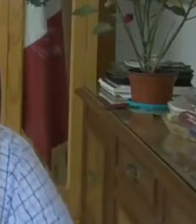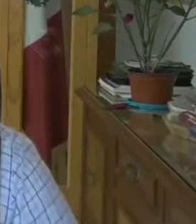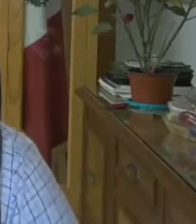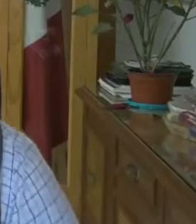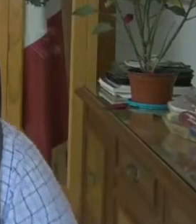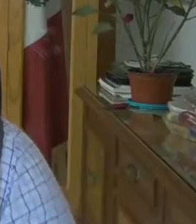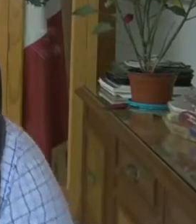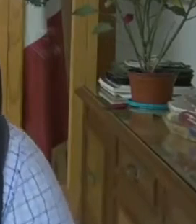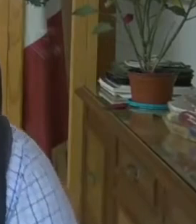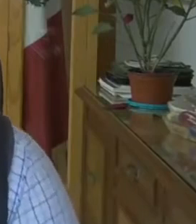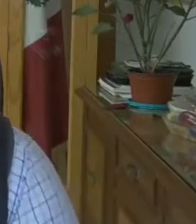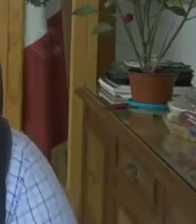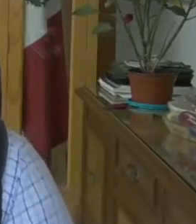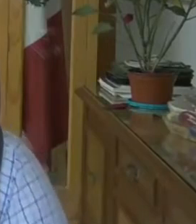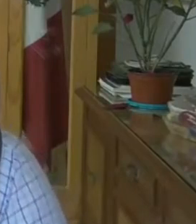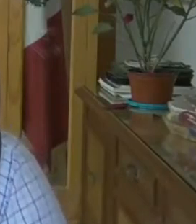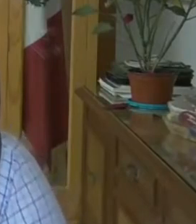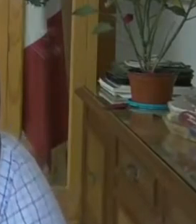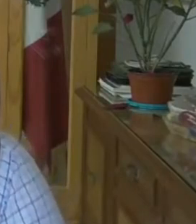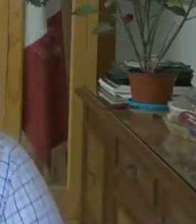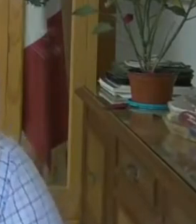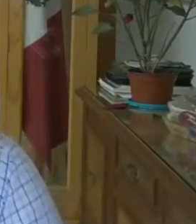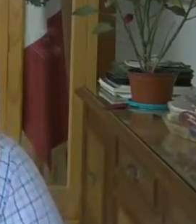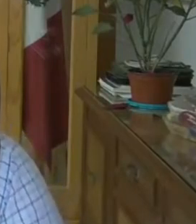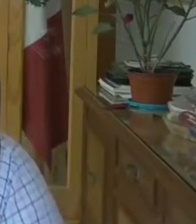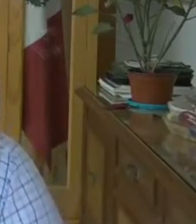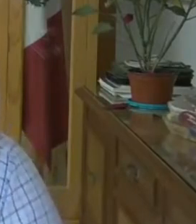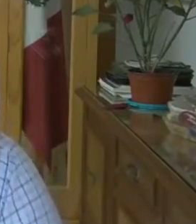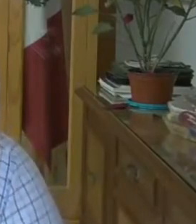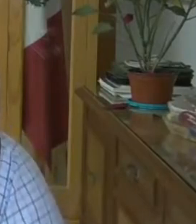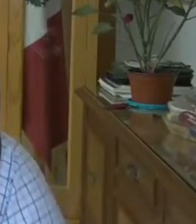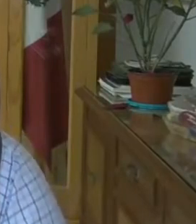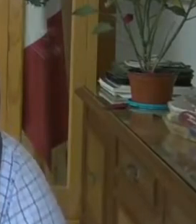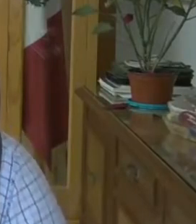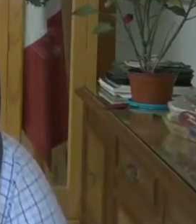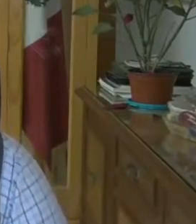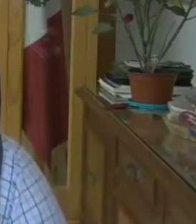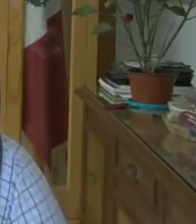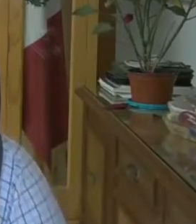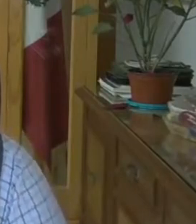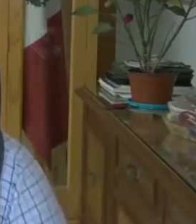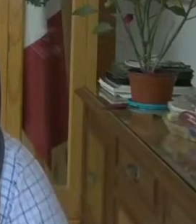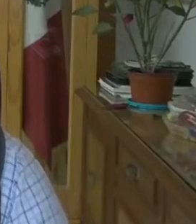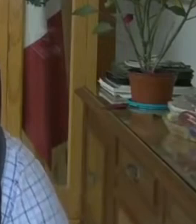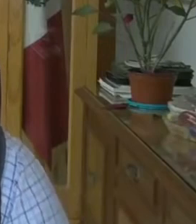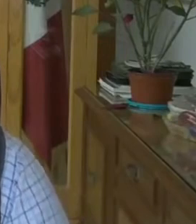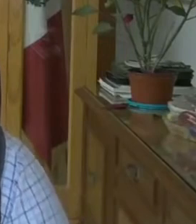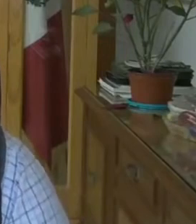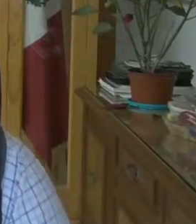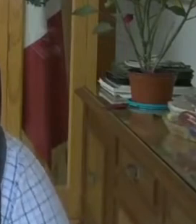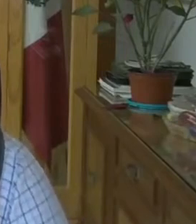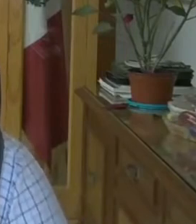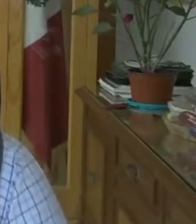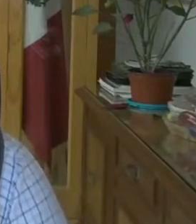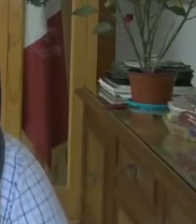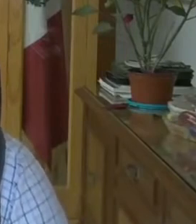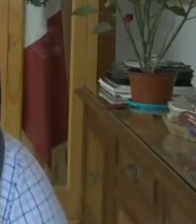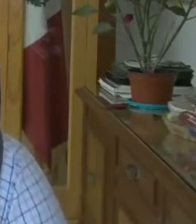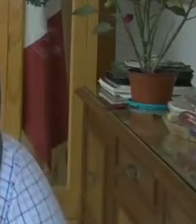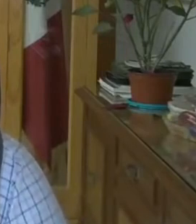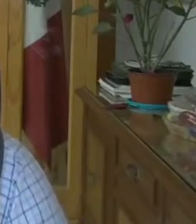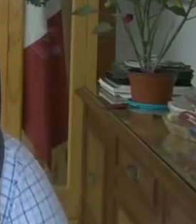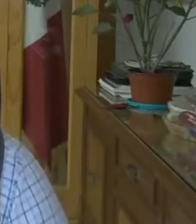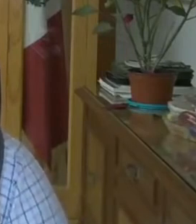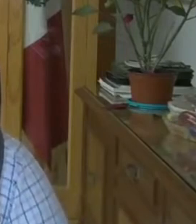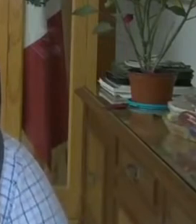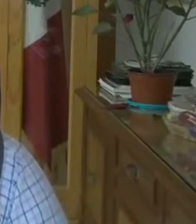las autoridades sanitarias de los diferentes niveles de gobierno, pues continúan también generando las